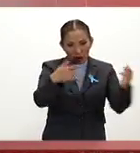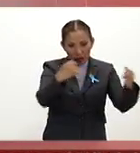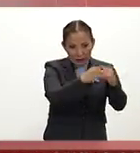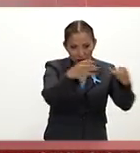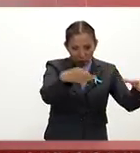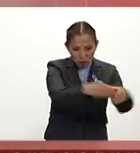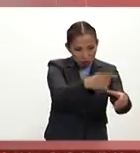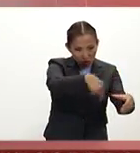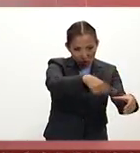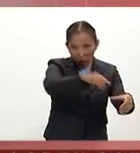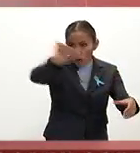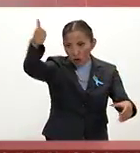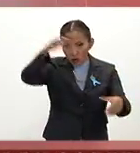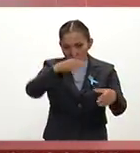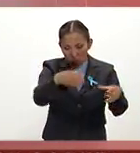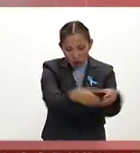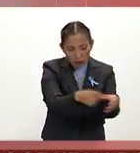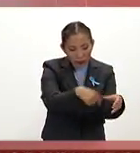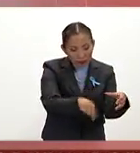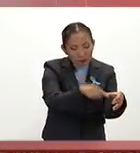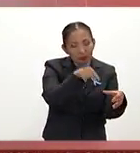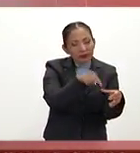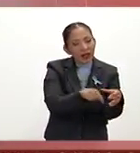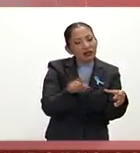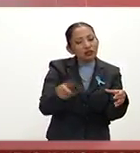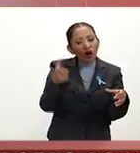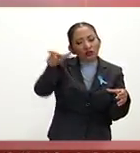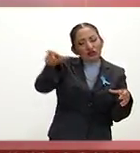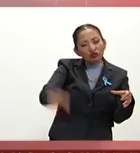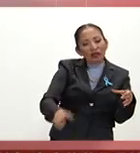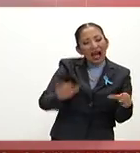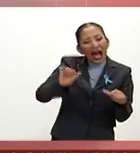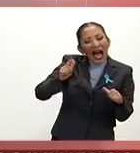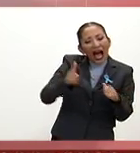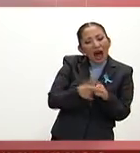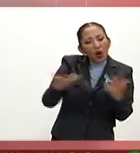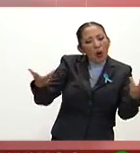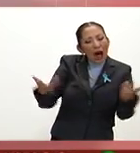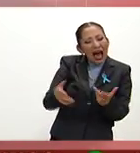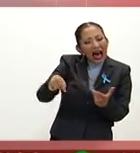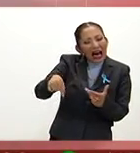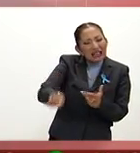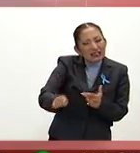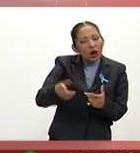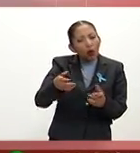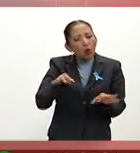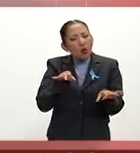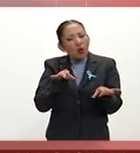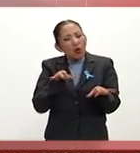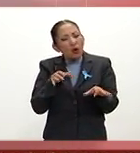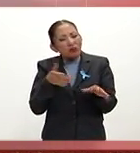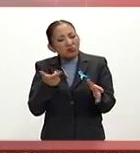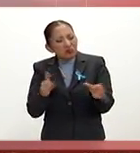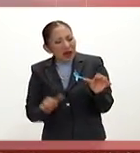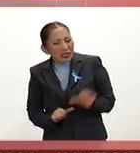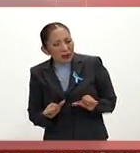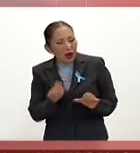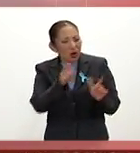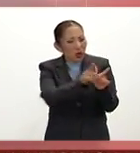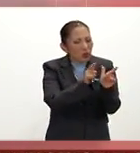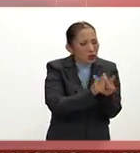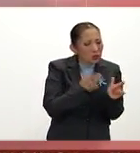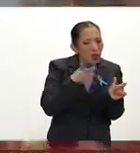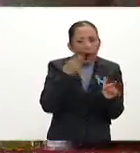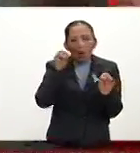interinstitucional, y son aquellas conductas, omisiones que sociedad, partidos políticos